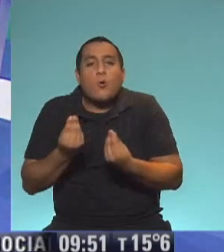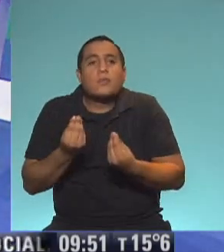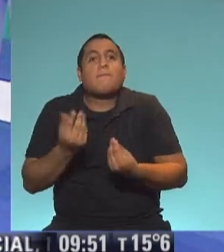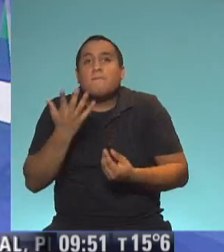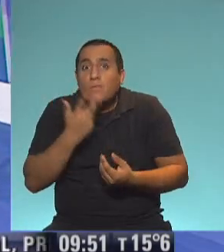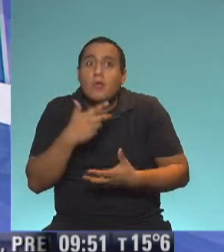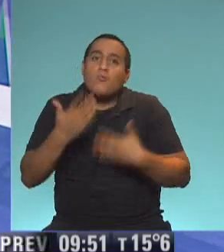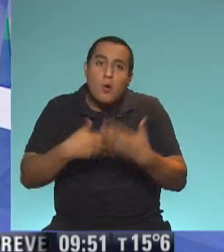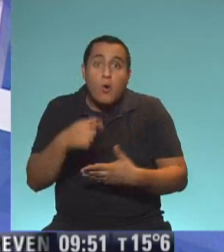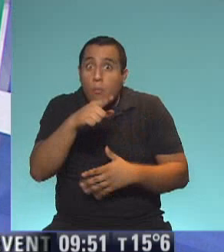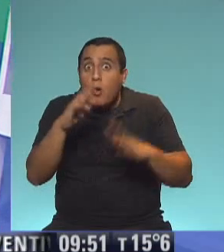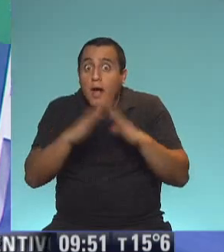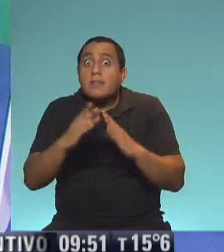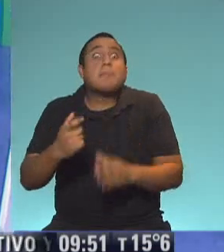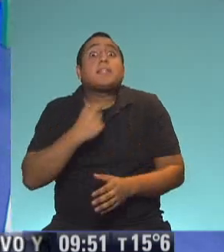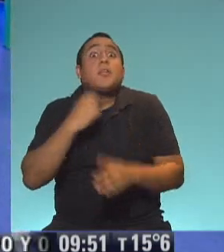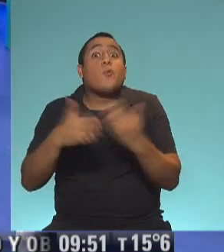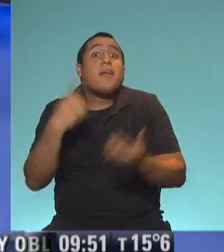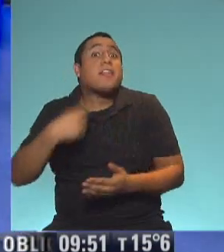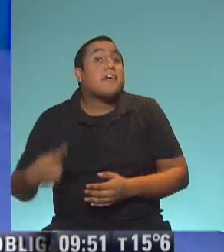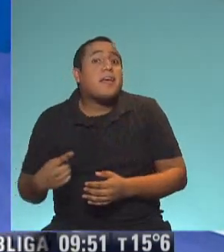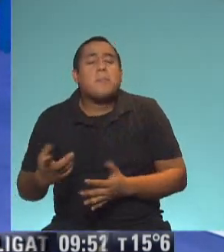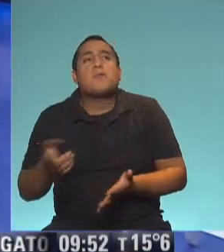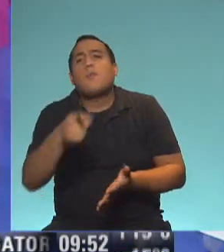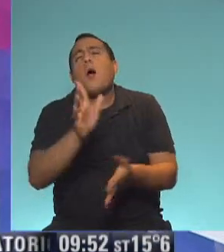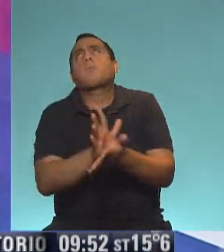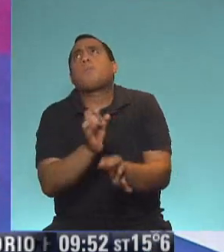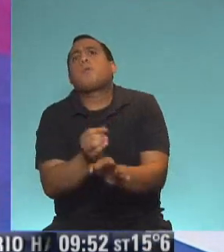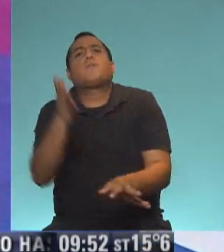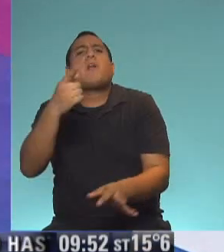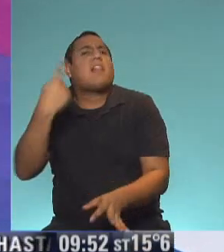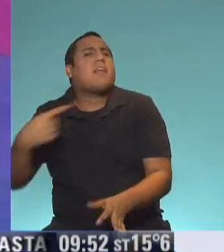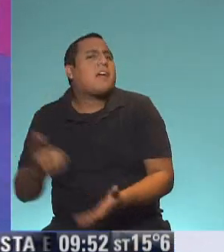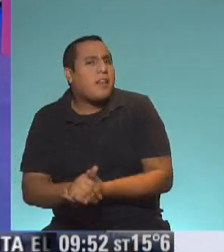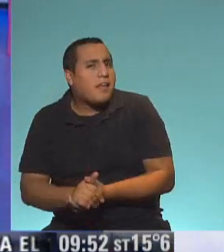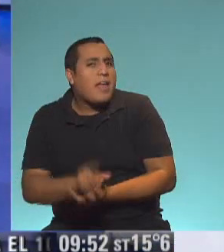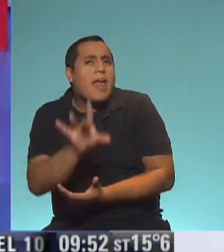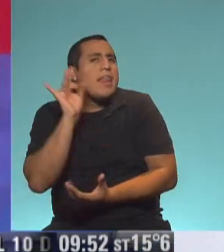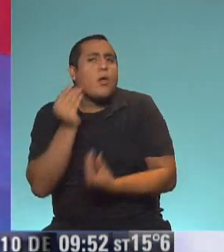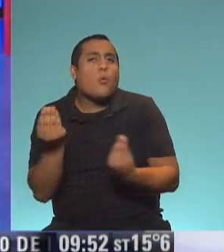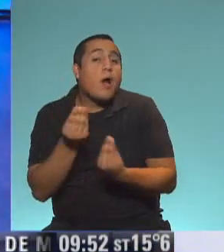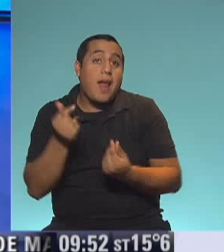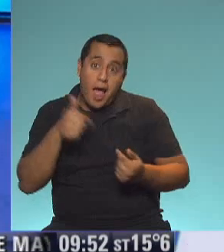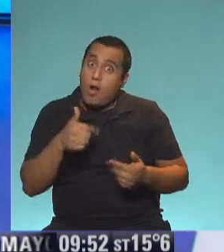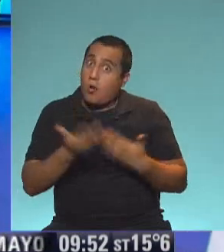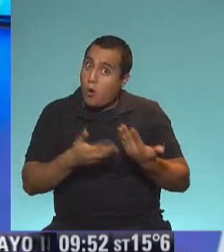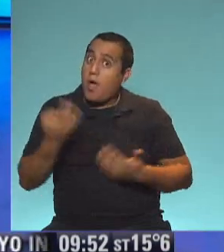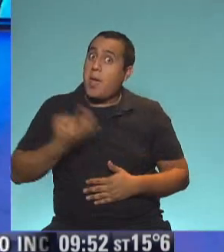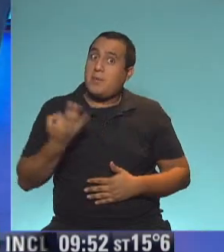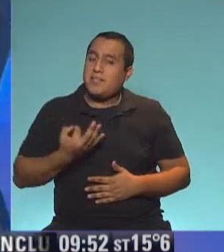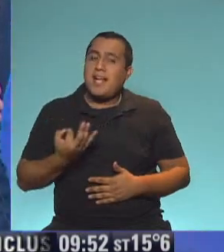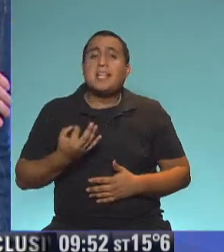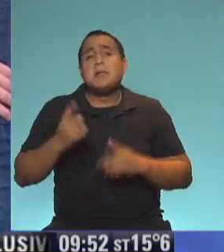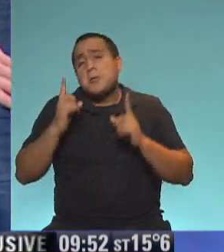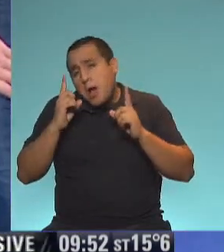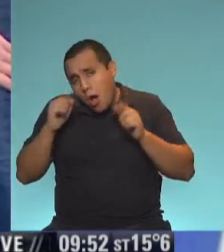gusta. Y ustedes en sus casas, ¿a qué quieren jugar? ¿Qué profesión quieren tener? ¿Qué profesión van a elegir en el día de hoy? Porque vamos a jugar un Dale Qué muy especial. Muy bien. Uno que tiene que